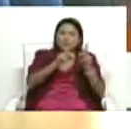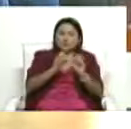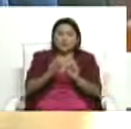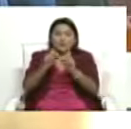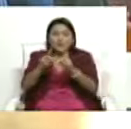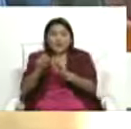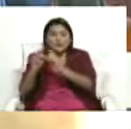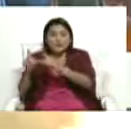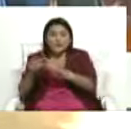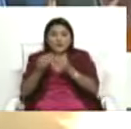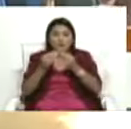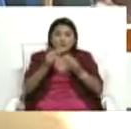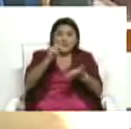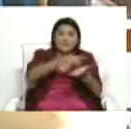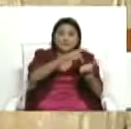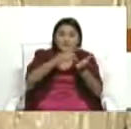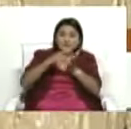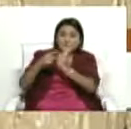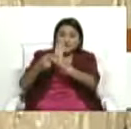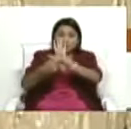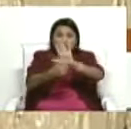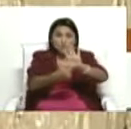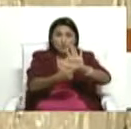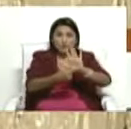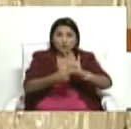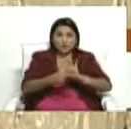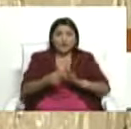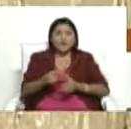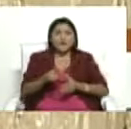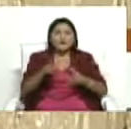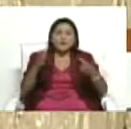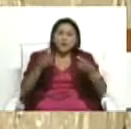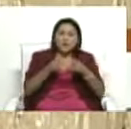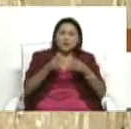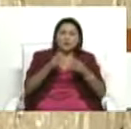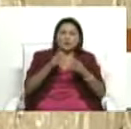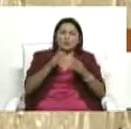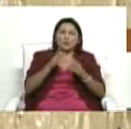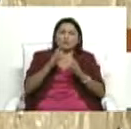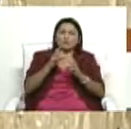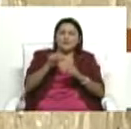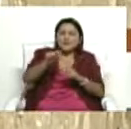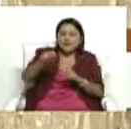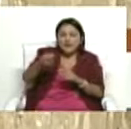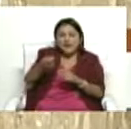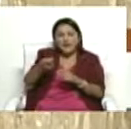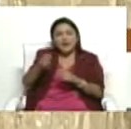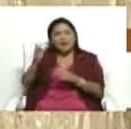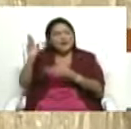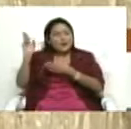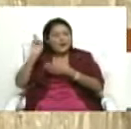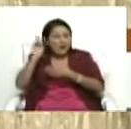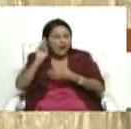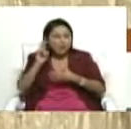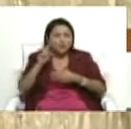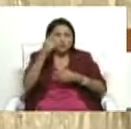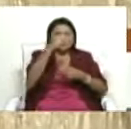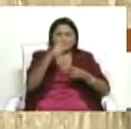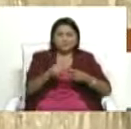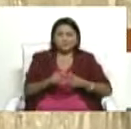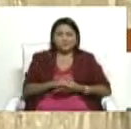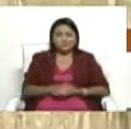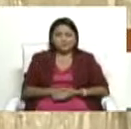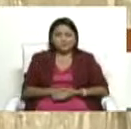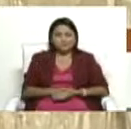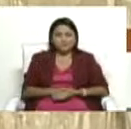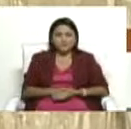oportunidades en la participación en los medios de comunicación tradicionales y en la irrupción que han tenido en el